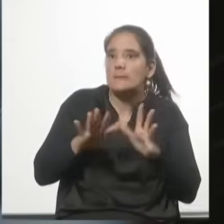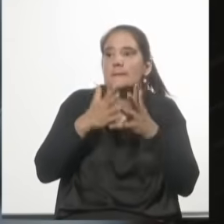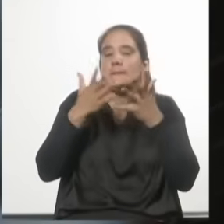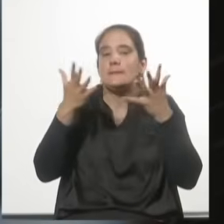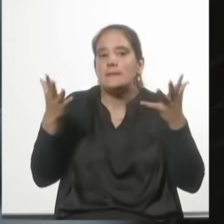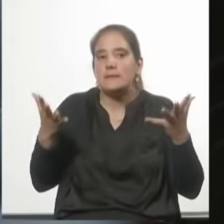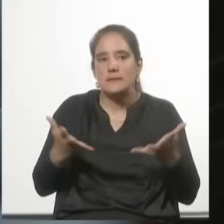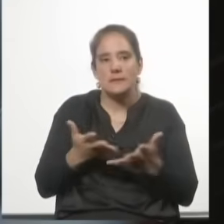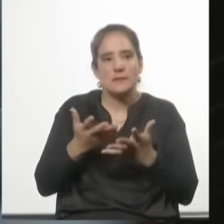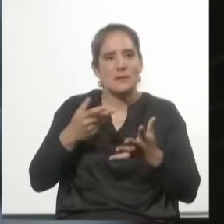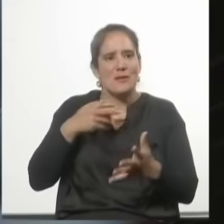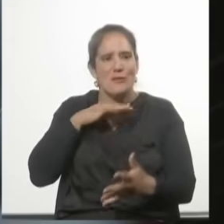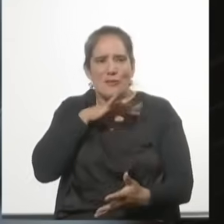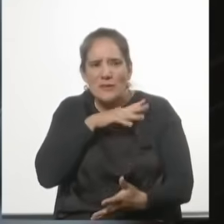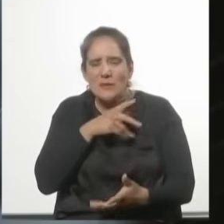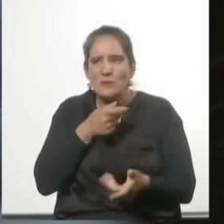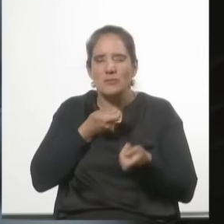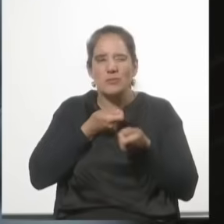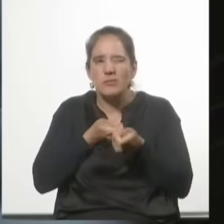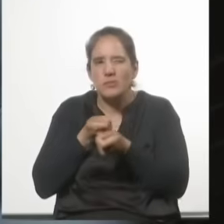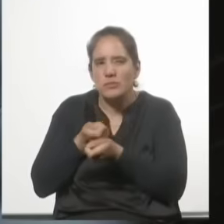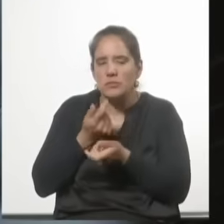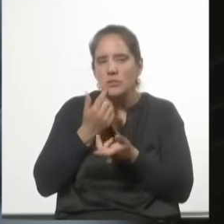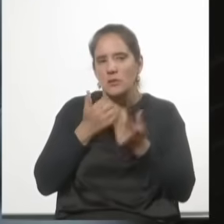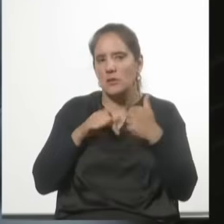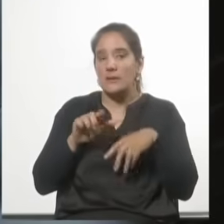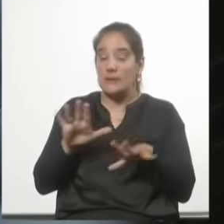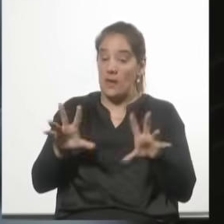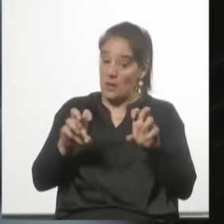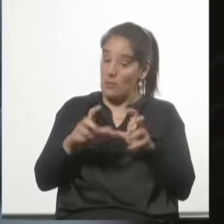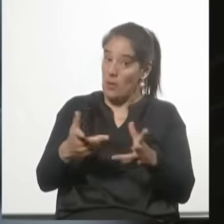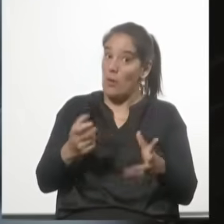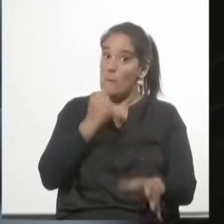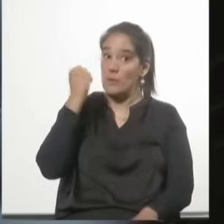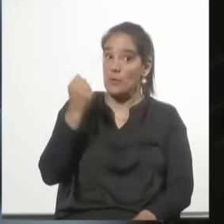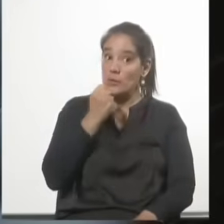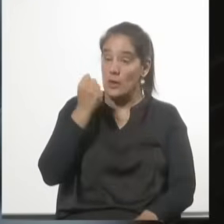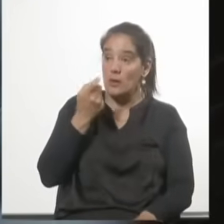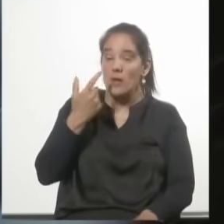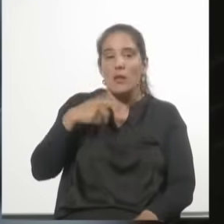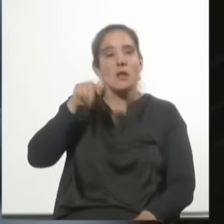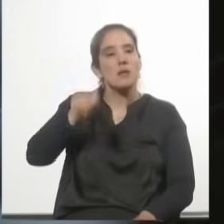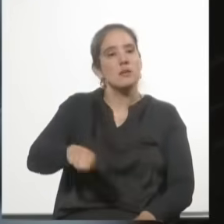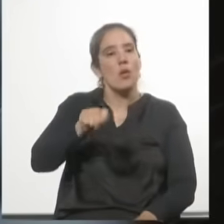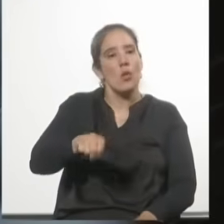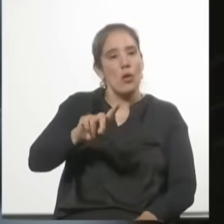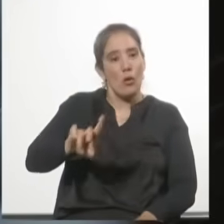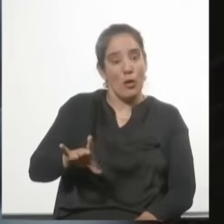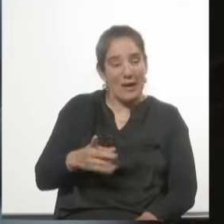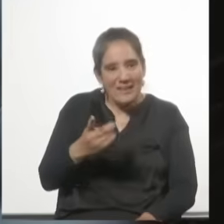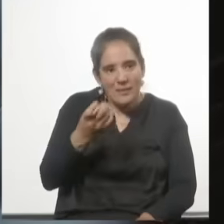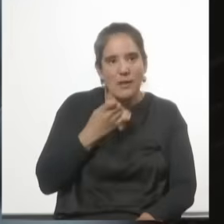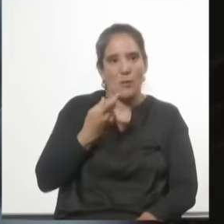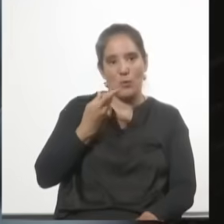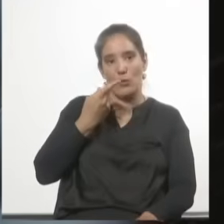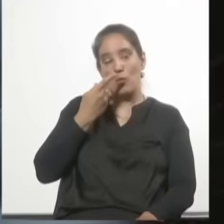Presidenta, arbitrarias en el contralor de tan importante elemento para salvaguardar los intereses nacionales ante un eventual